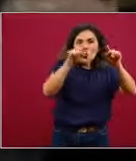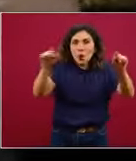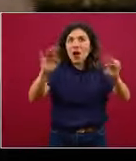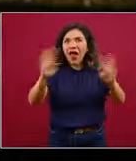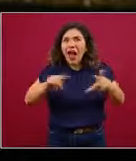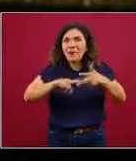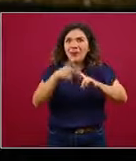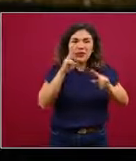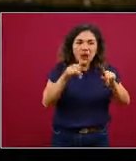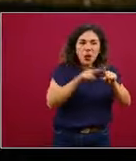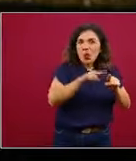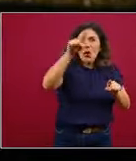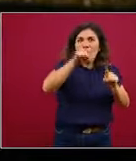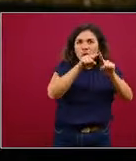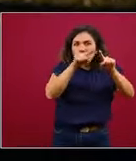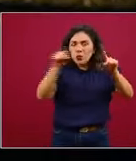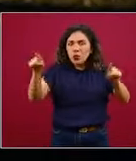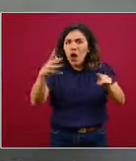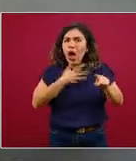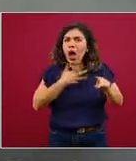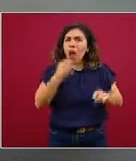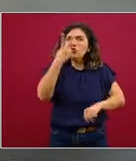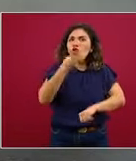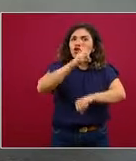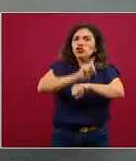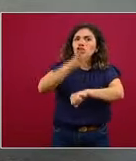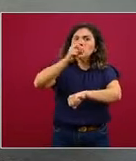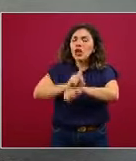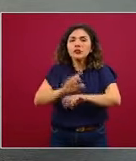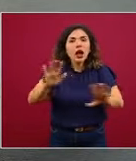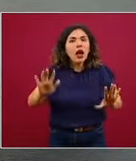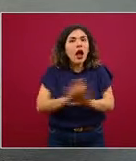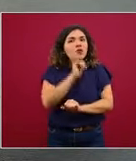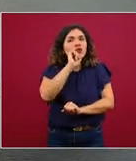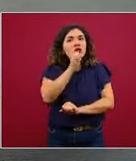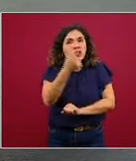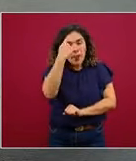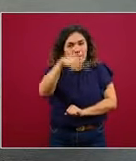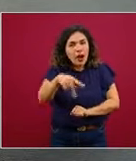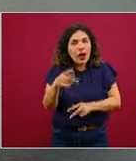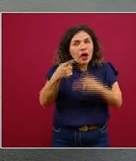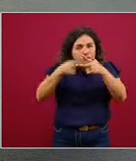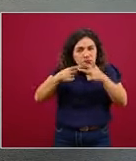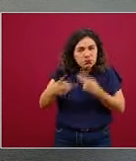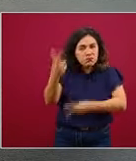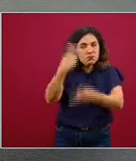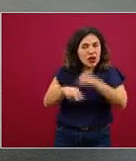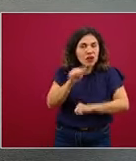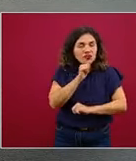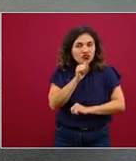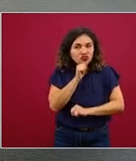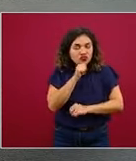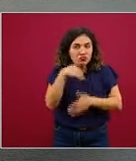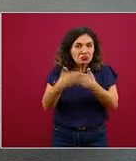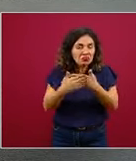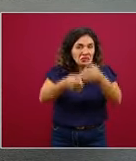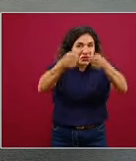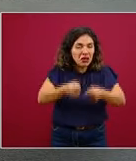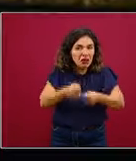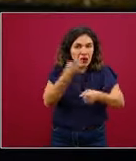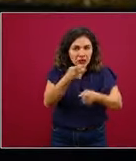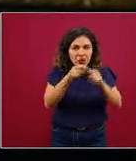tengan dos días consecutivos sin cambios en la tendencia de casos estimados? Sé que es